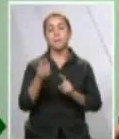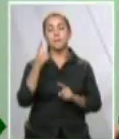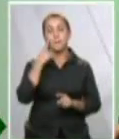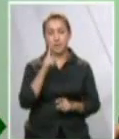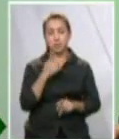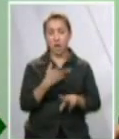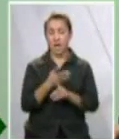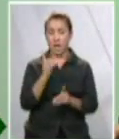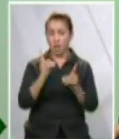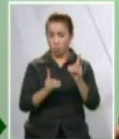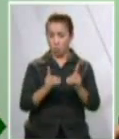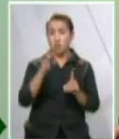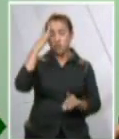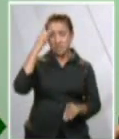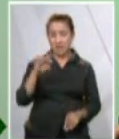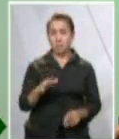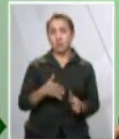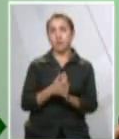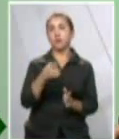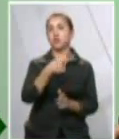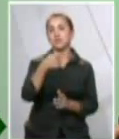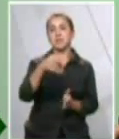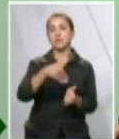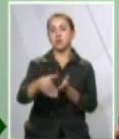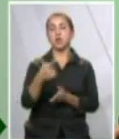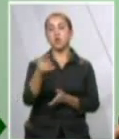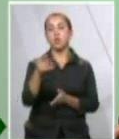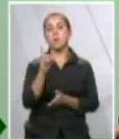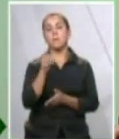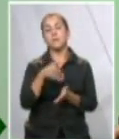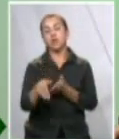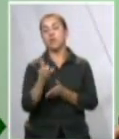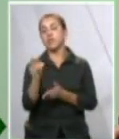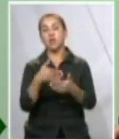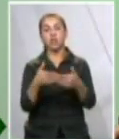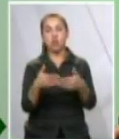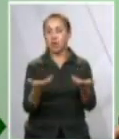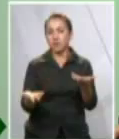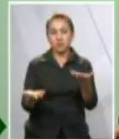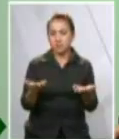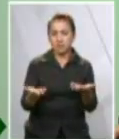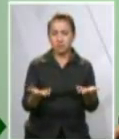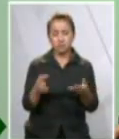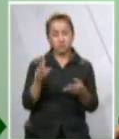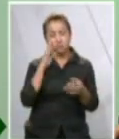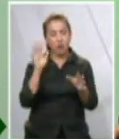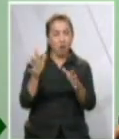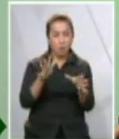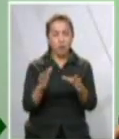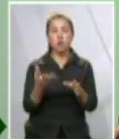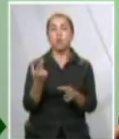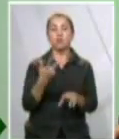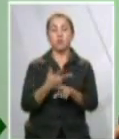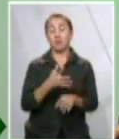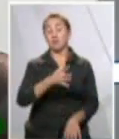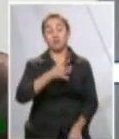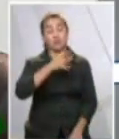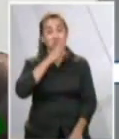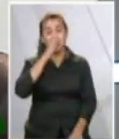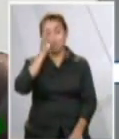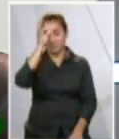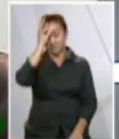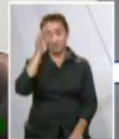Pero hay alguna dimensión, o sea, si estamos hablando de 100 millones al año o un millón de dólares, ¿de qué magnitud? ¿Tiene alguna?